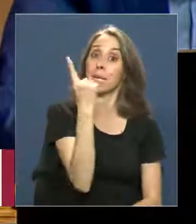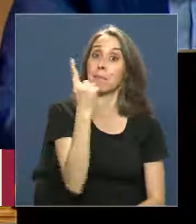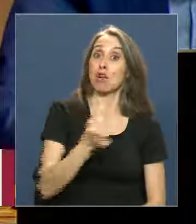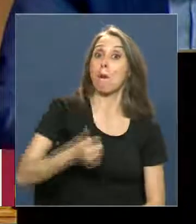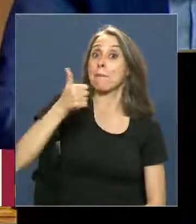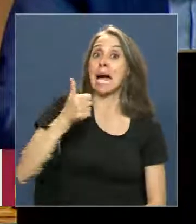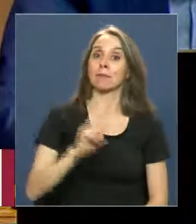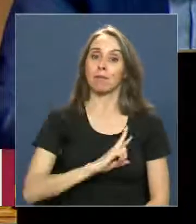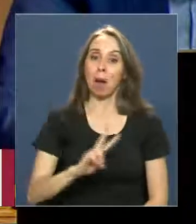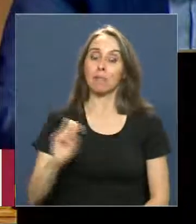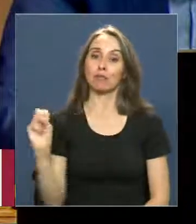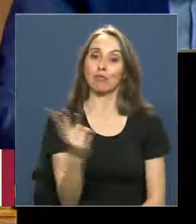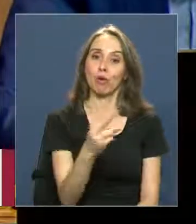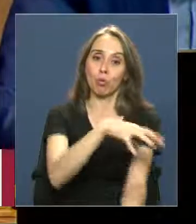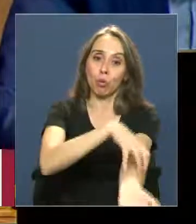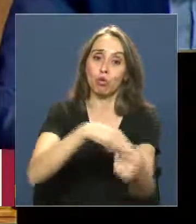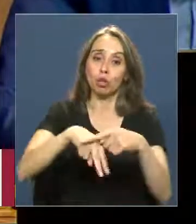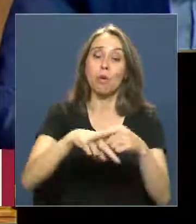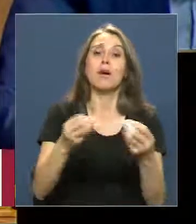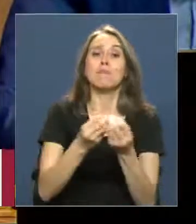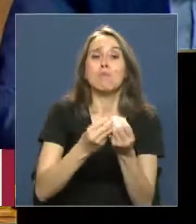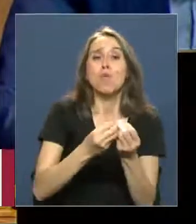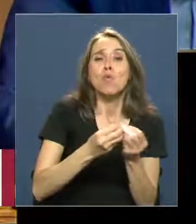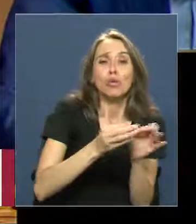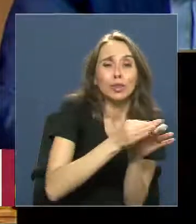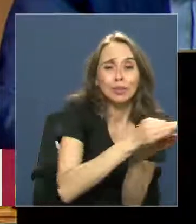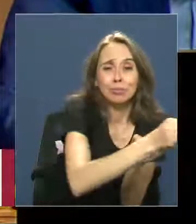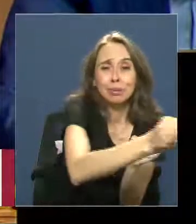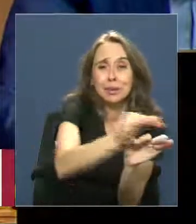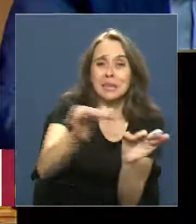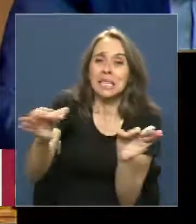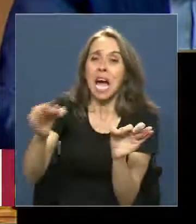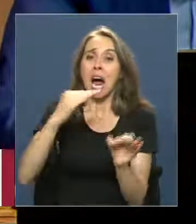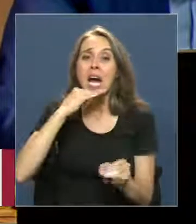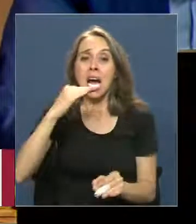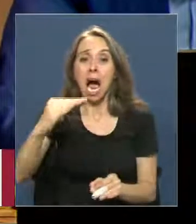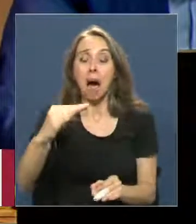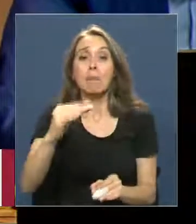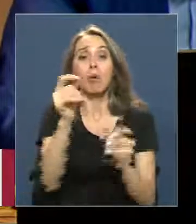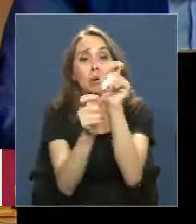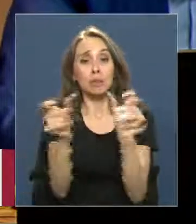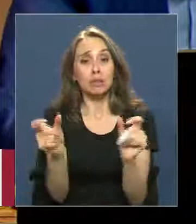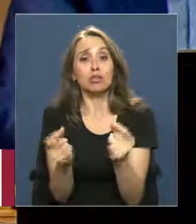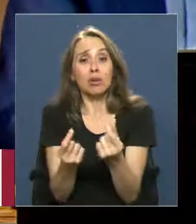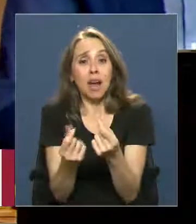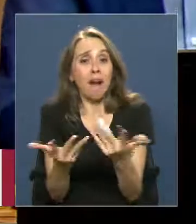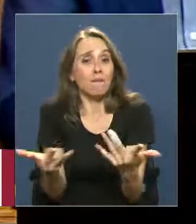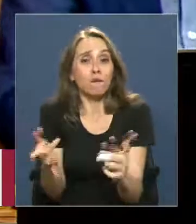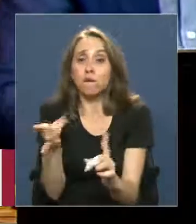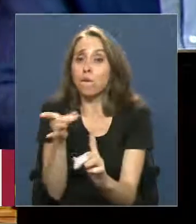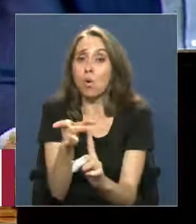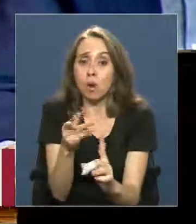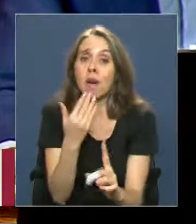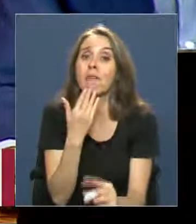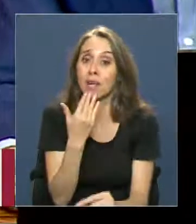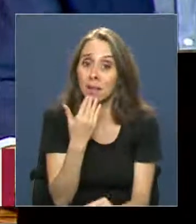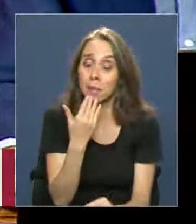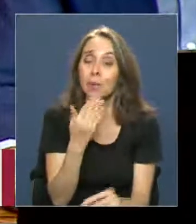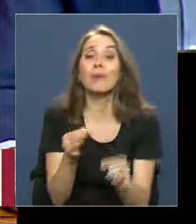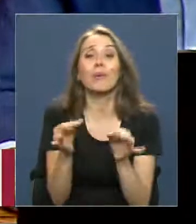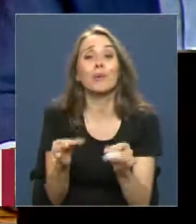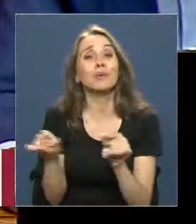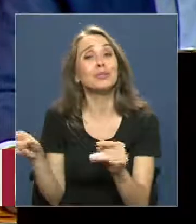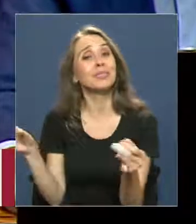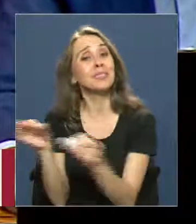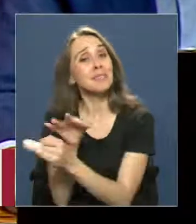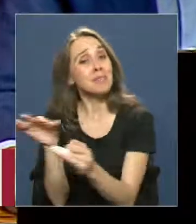alta ruralidad y, por supuesto, también una vulnerabilidad. La verdad es que, a propósito de aquello,